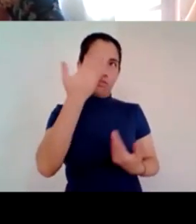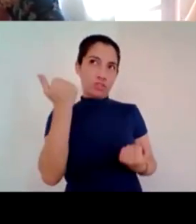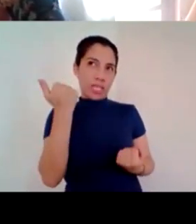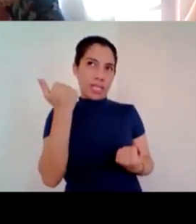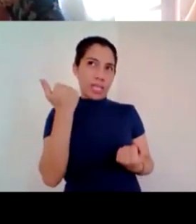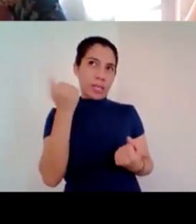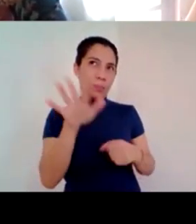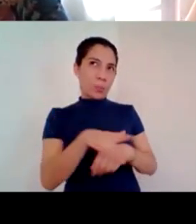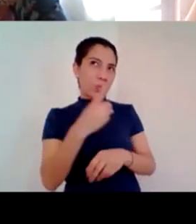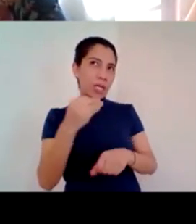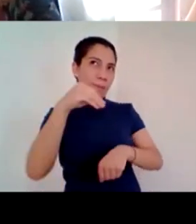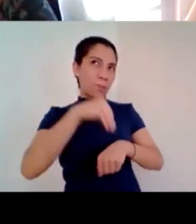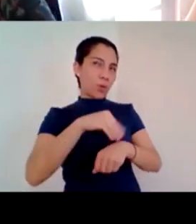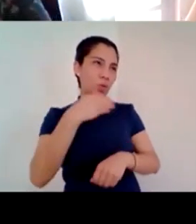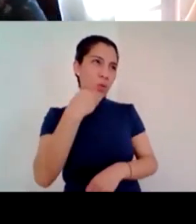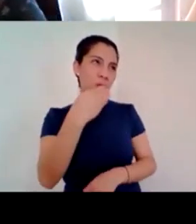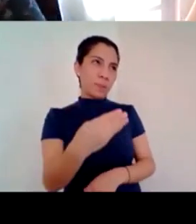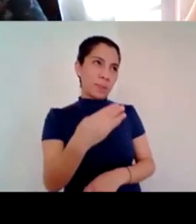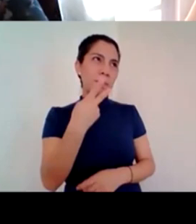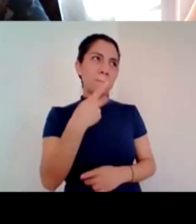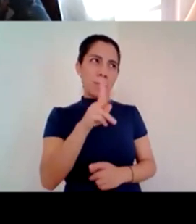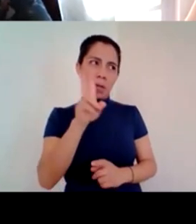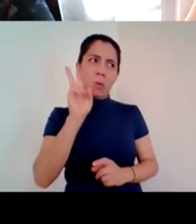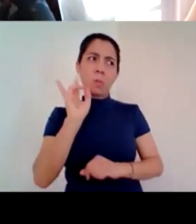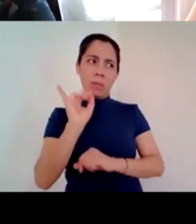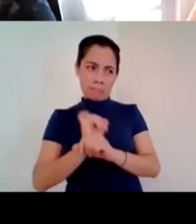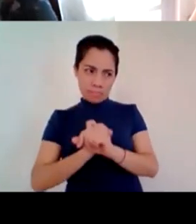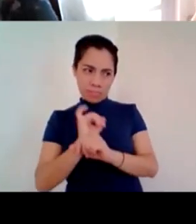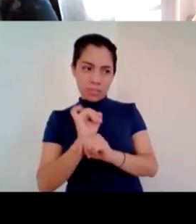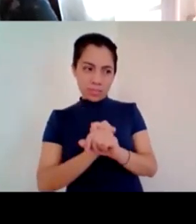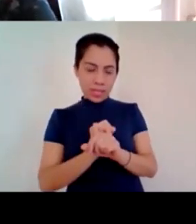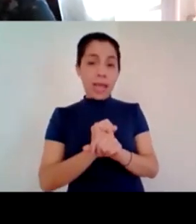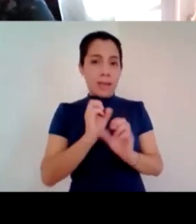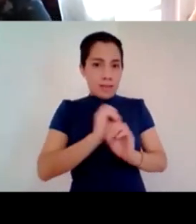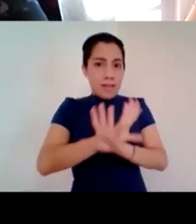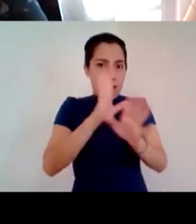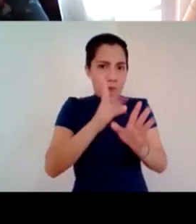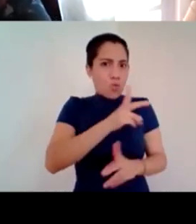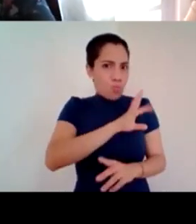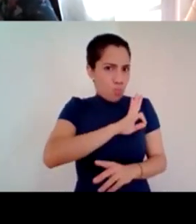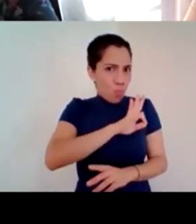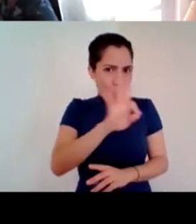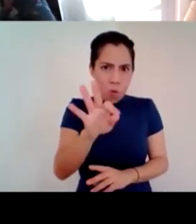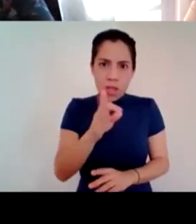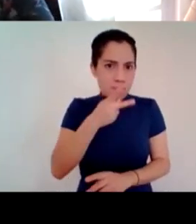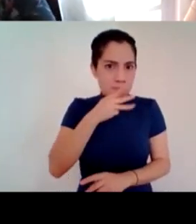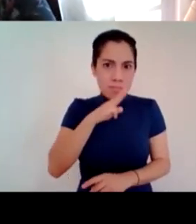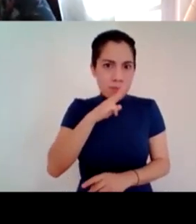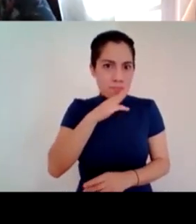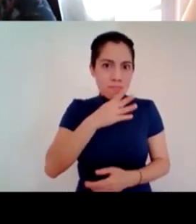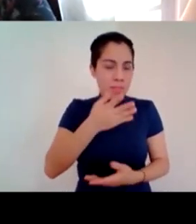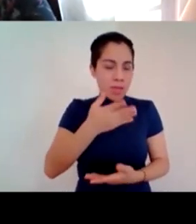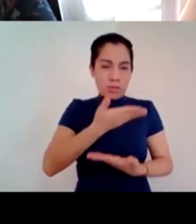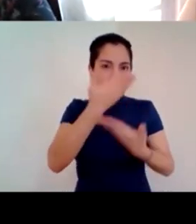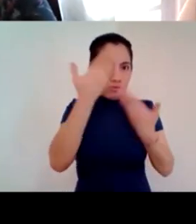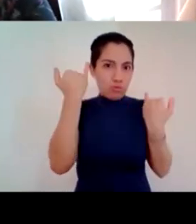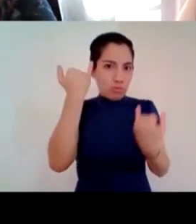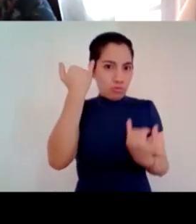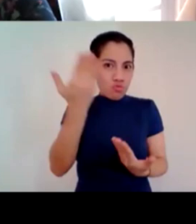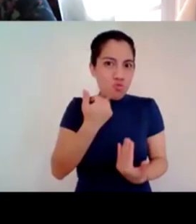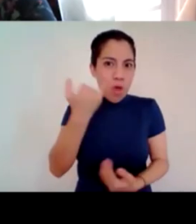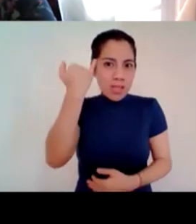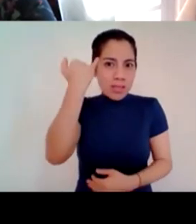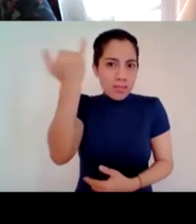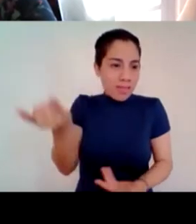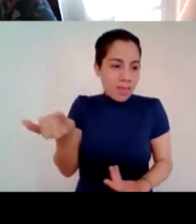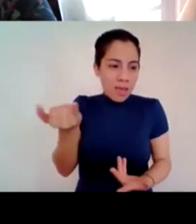hacer un modelaje afectivo tengo que compartir mis emociones y también decir sabes que a veces no tengo la menor idea y perdón te interrumpo